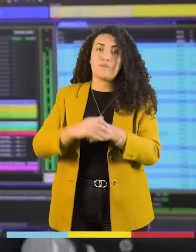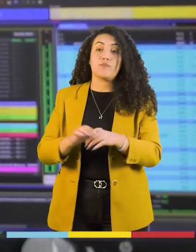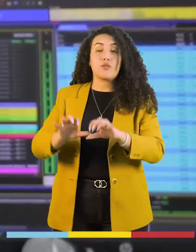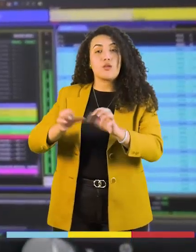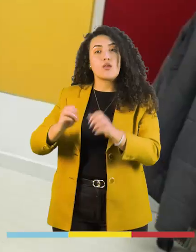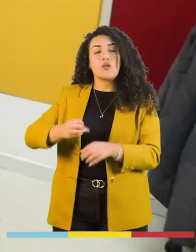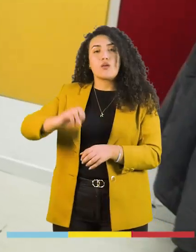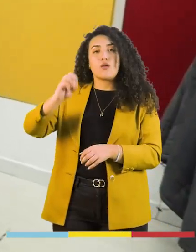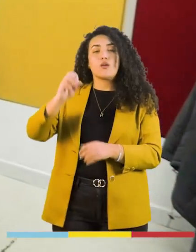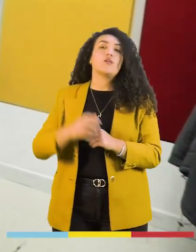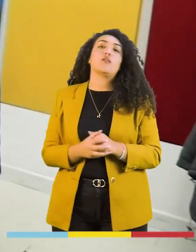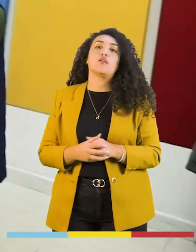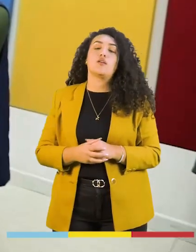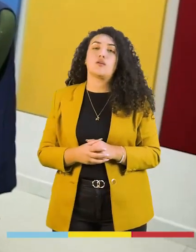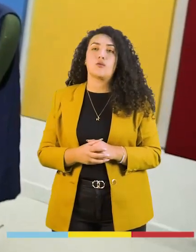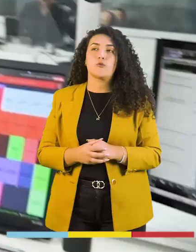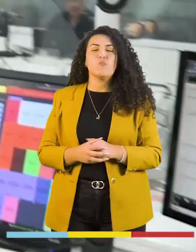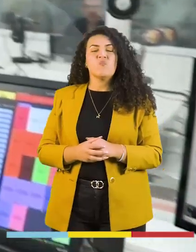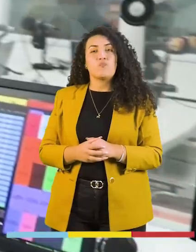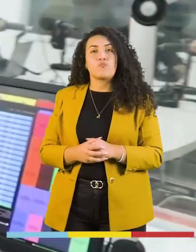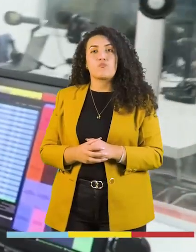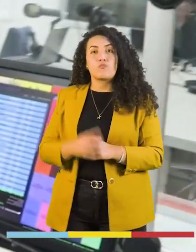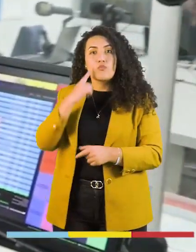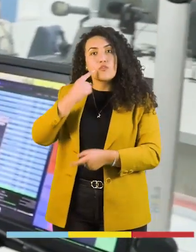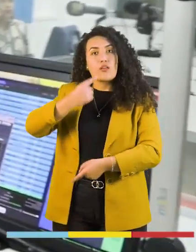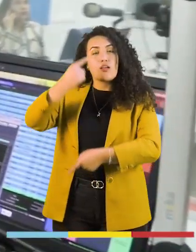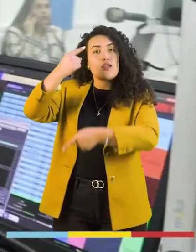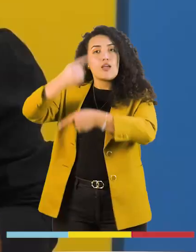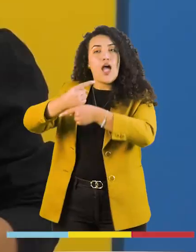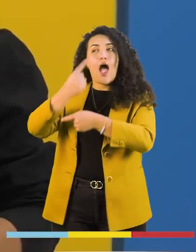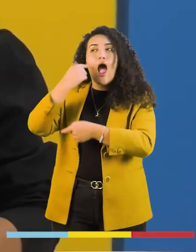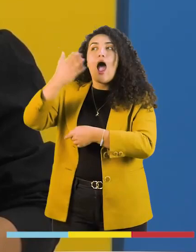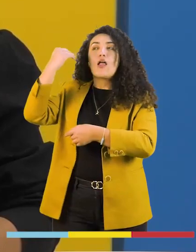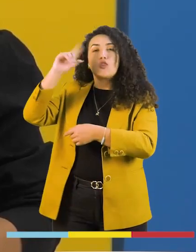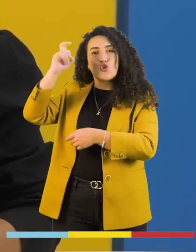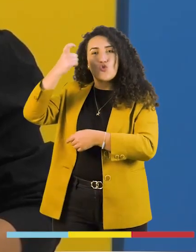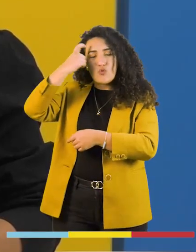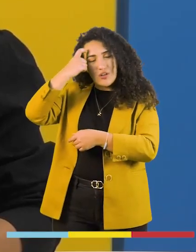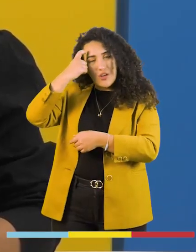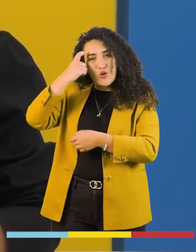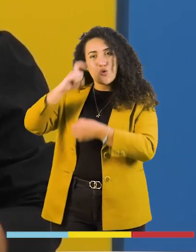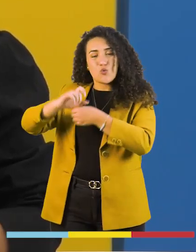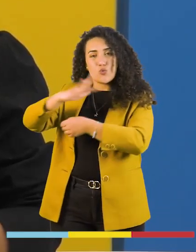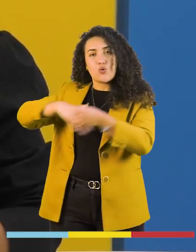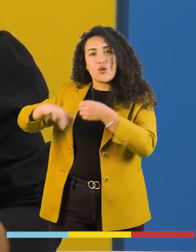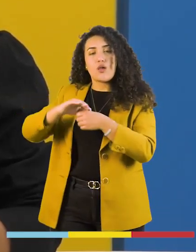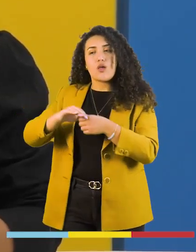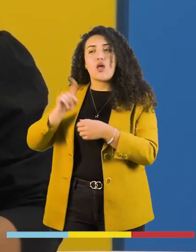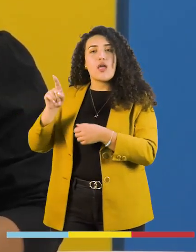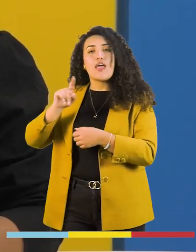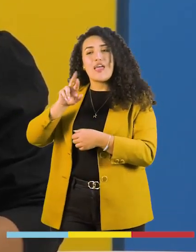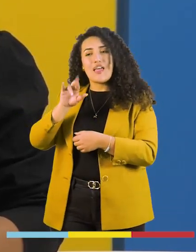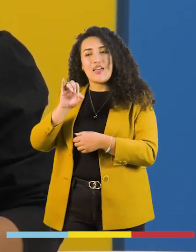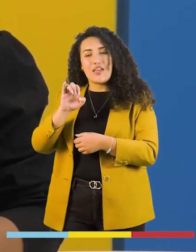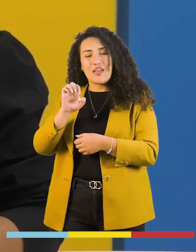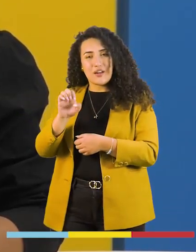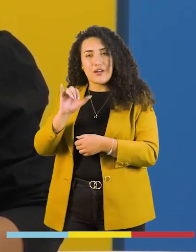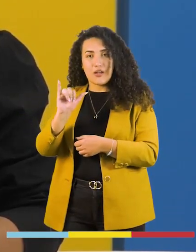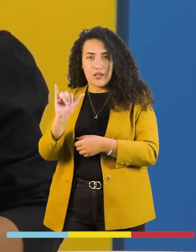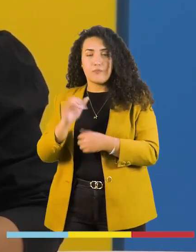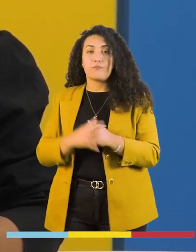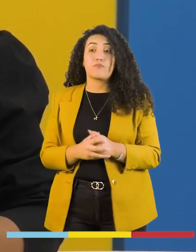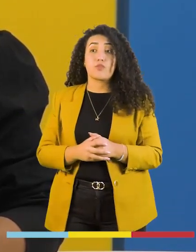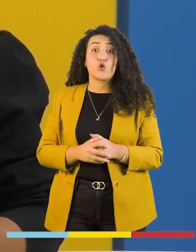con el sueño de poder llegar a los 116 municipios del departamento. Mi nombre es Aura Cortés Pineda, soy comunicadora social y